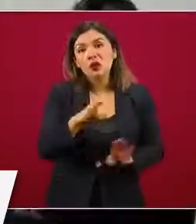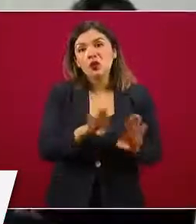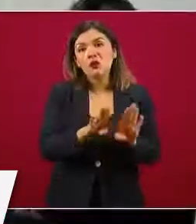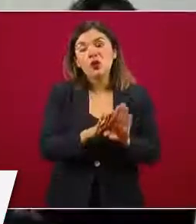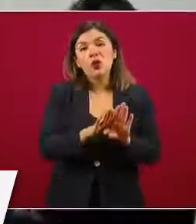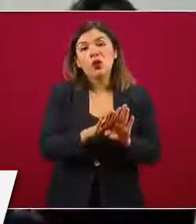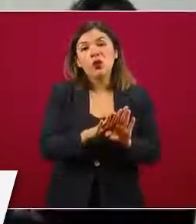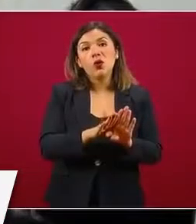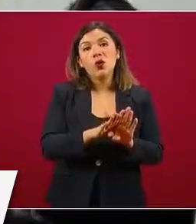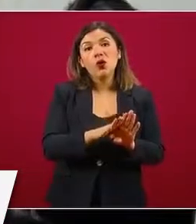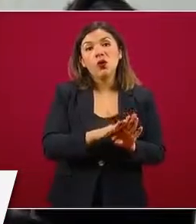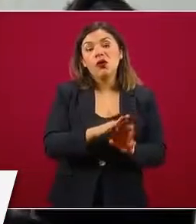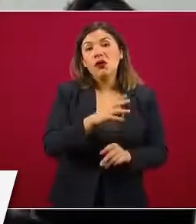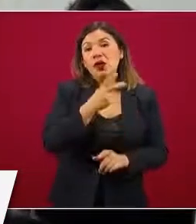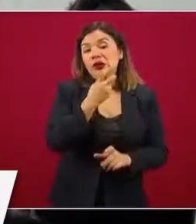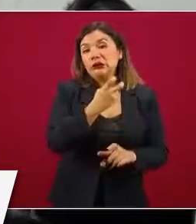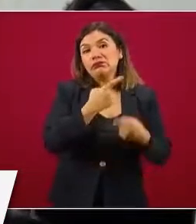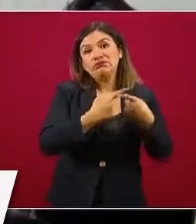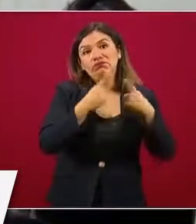Ahí